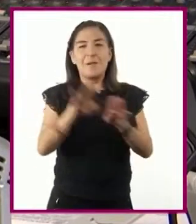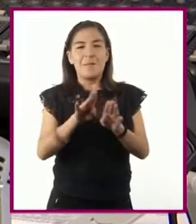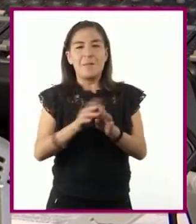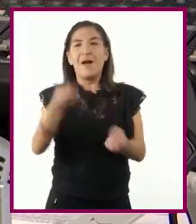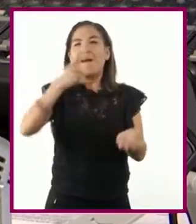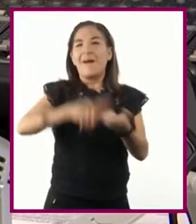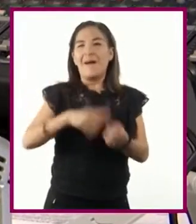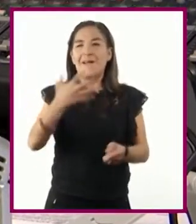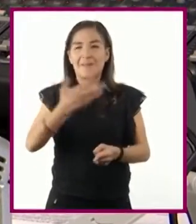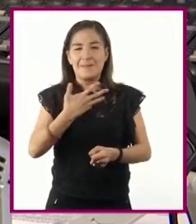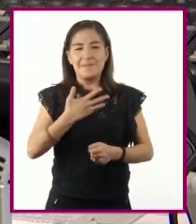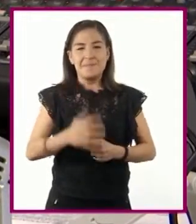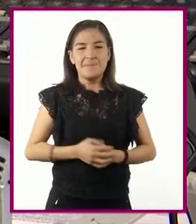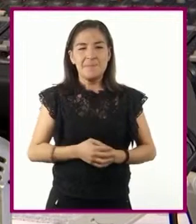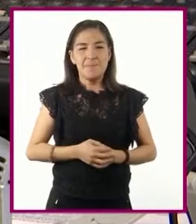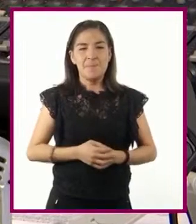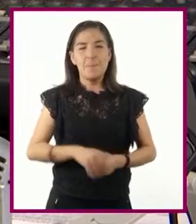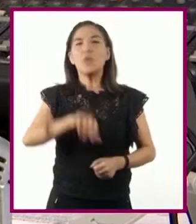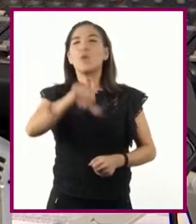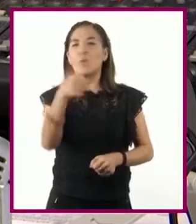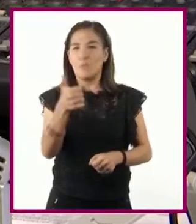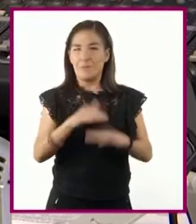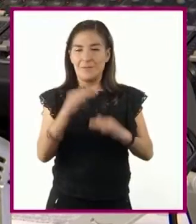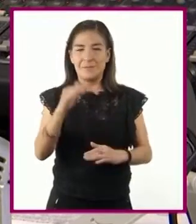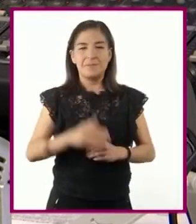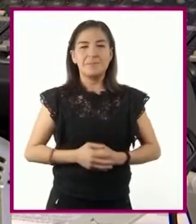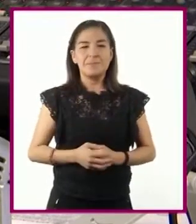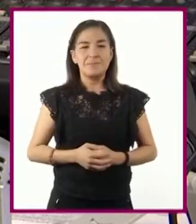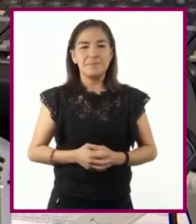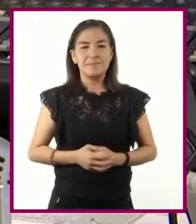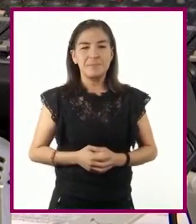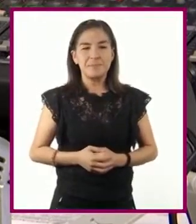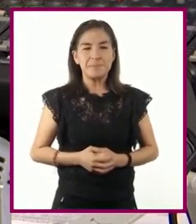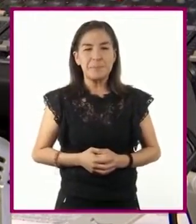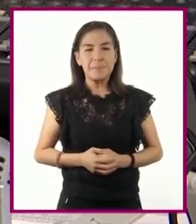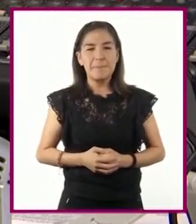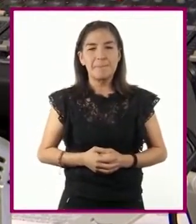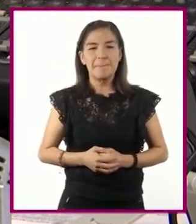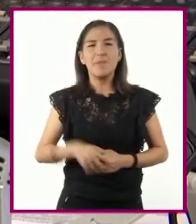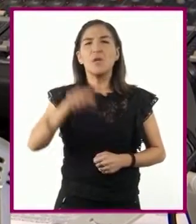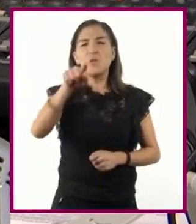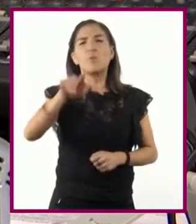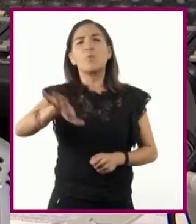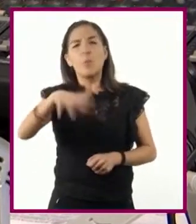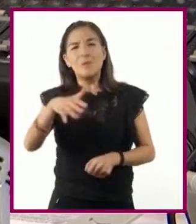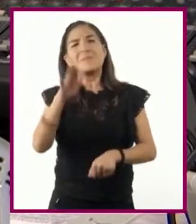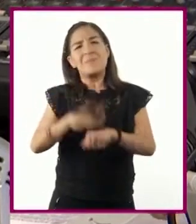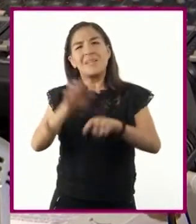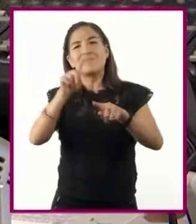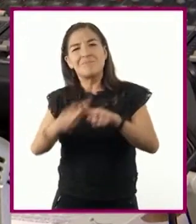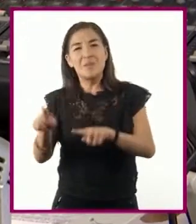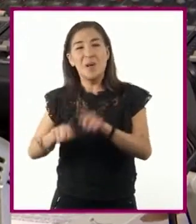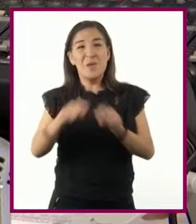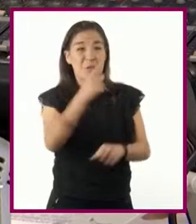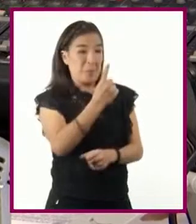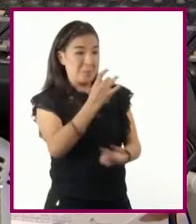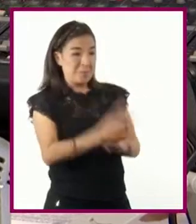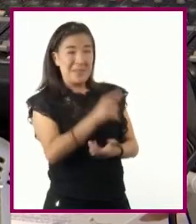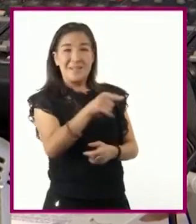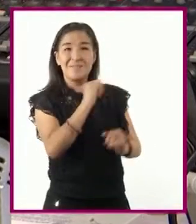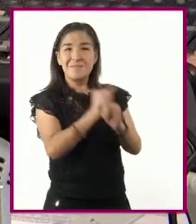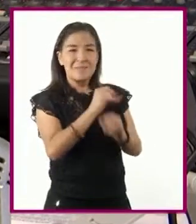primarias. Algo más. Busquen en varias fuentes. No se queden con el primer